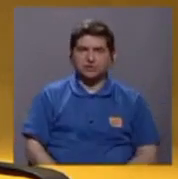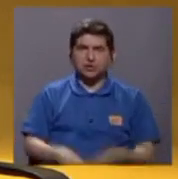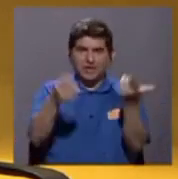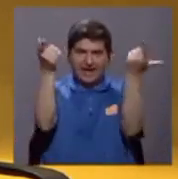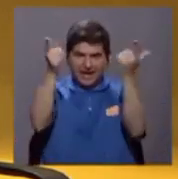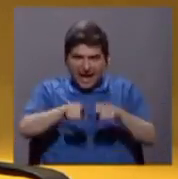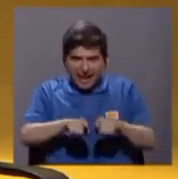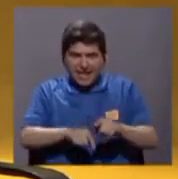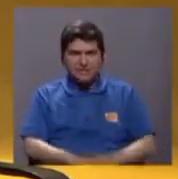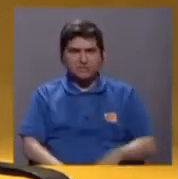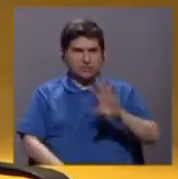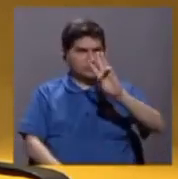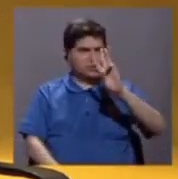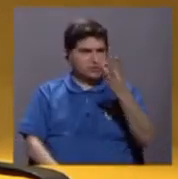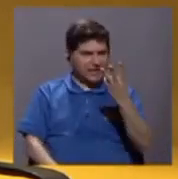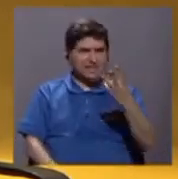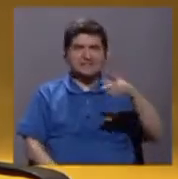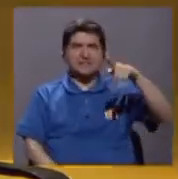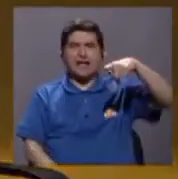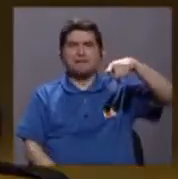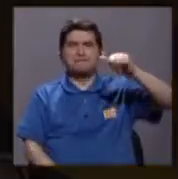hecho de que la Sexta, la Pastoral,